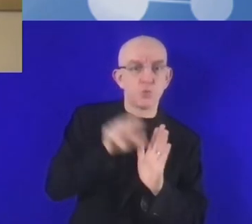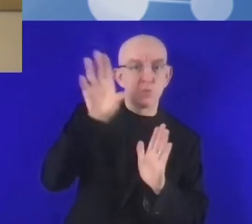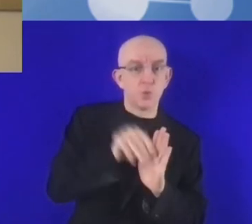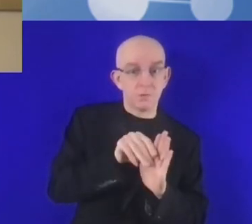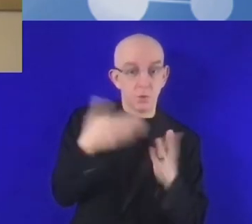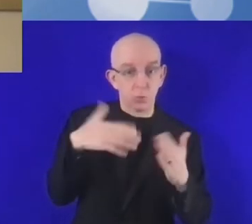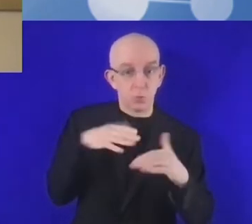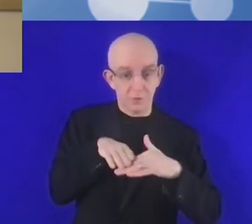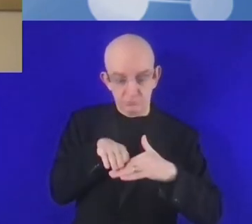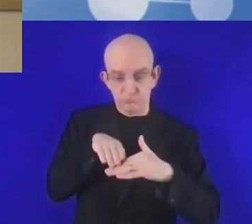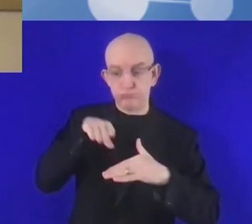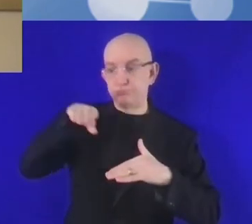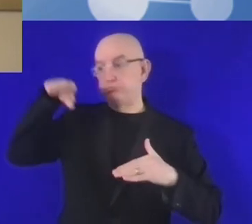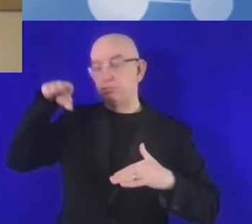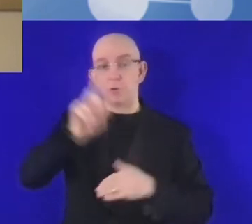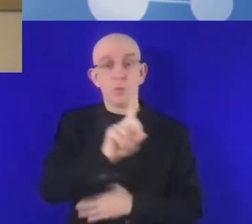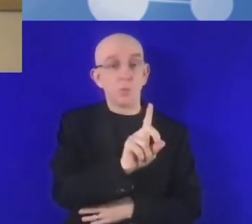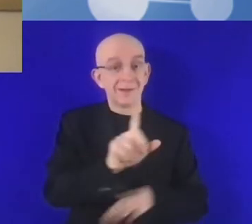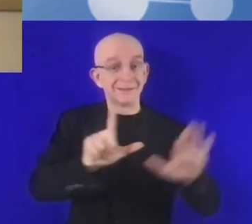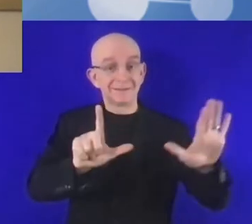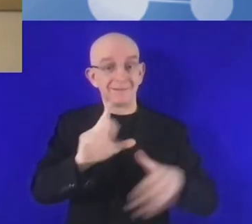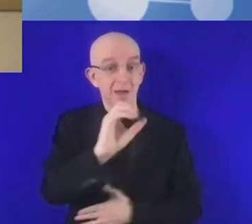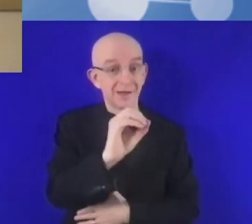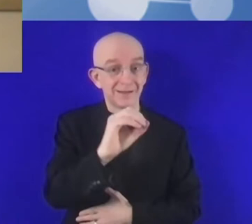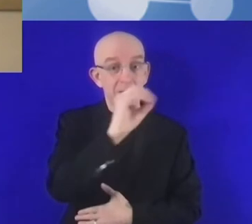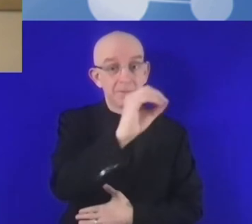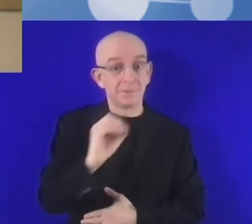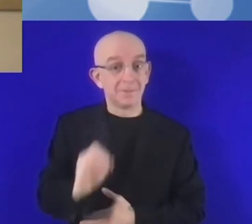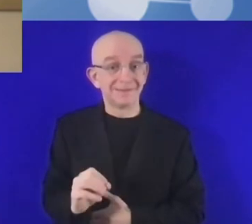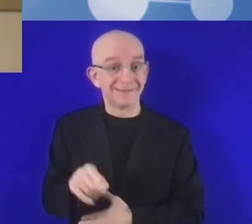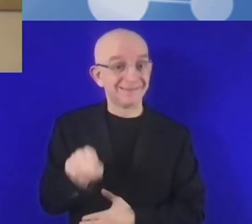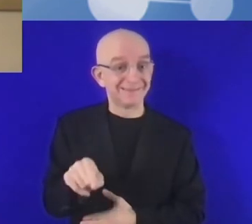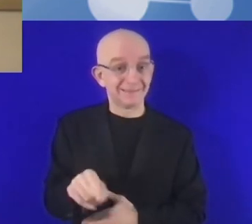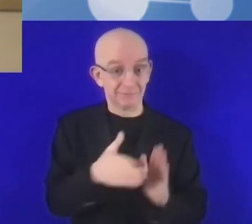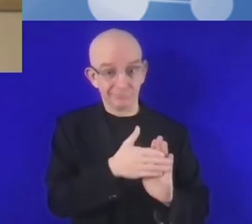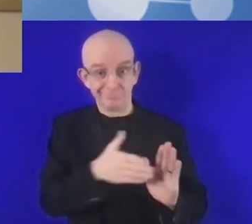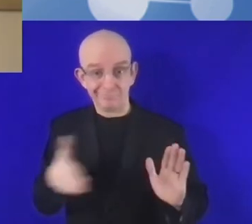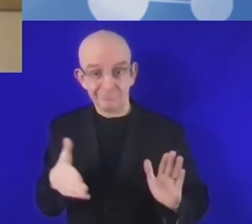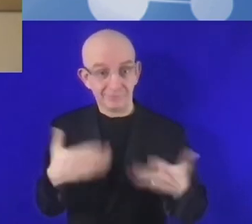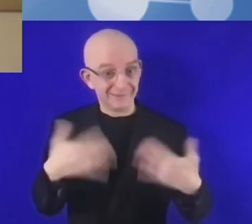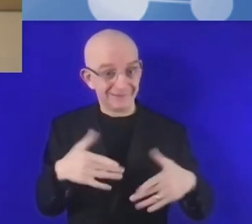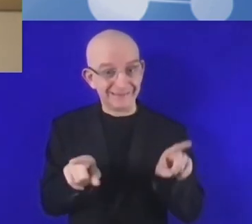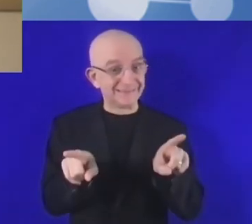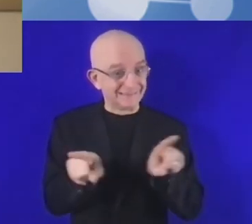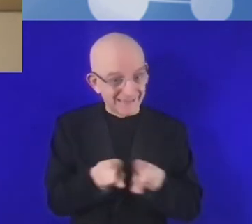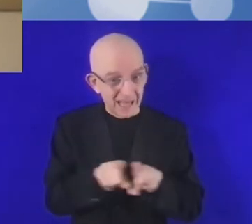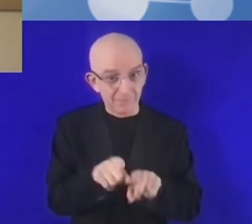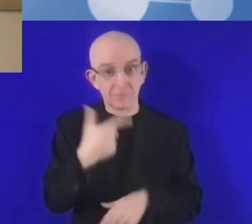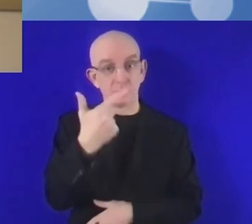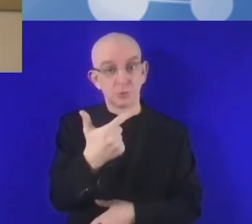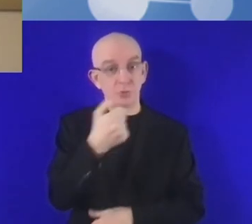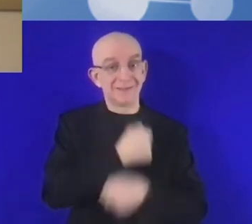que ha crecido mucho el movimiento de Internet en algunos países. En algunos países el movimiento de Internet ha aumentado